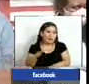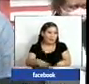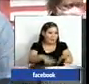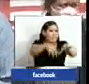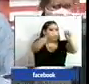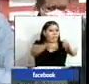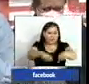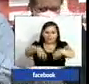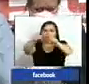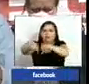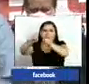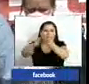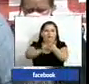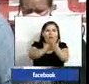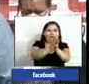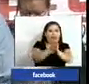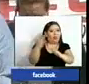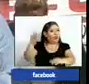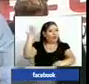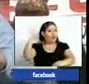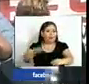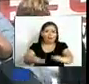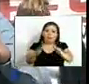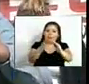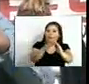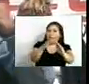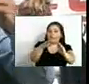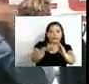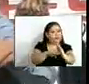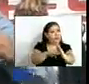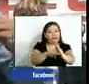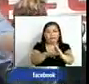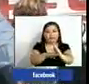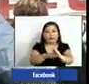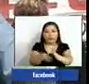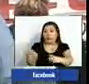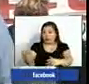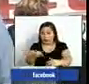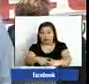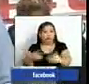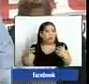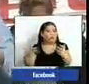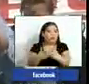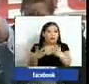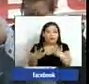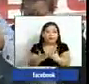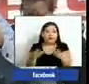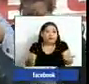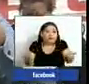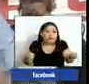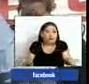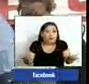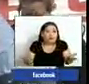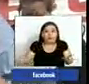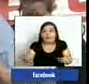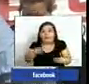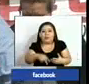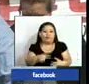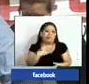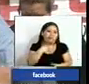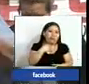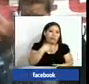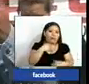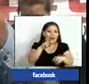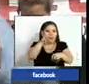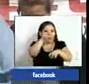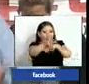varias ferias durante la cuarentena y varios compañeros quedaron en esa feria